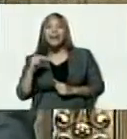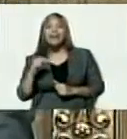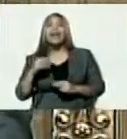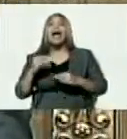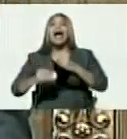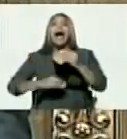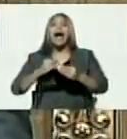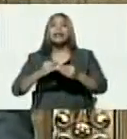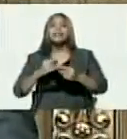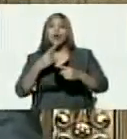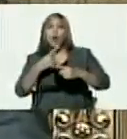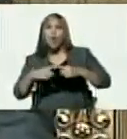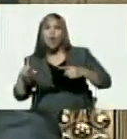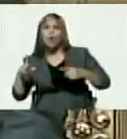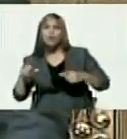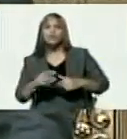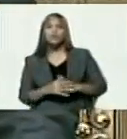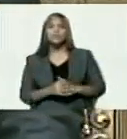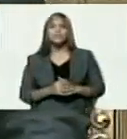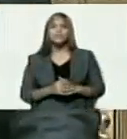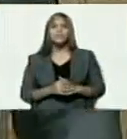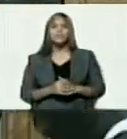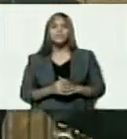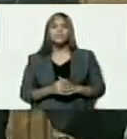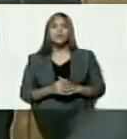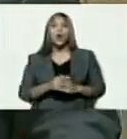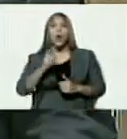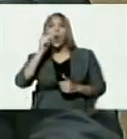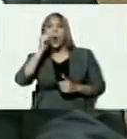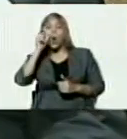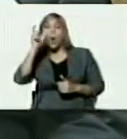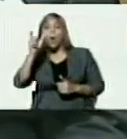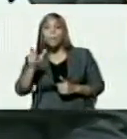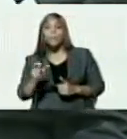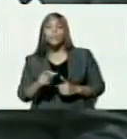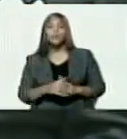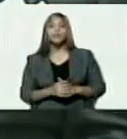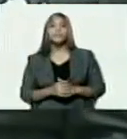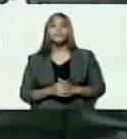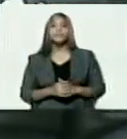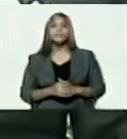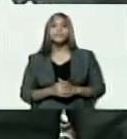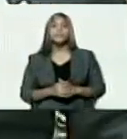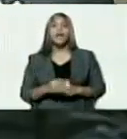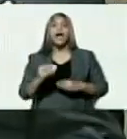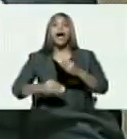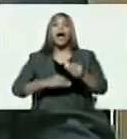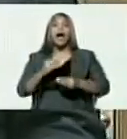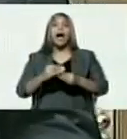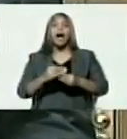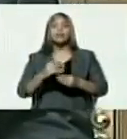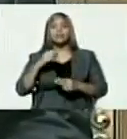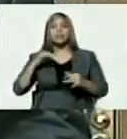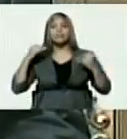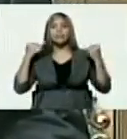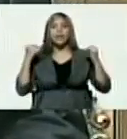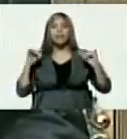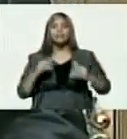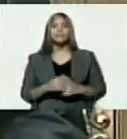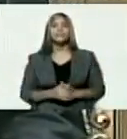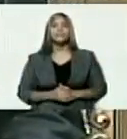hecho, y es que Juan Germán Roscio, al que hacíamos homenaje creo que hace algunas sesiones,